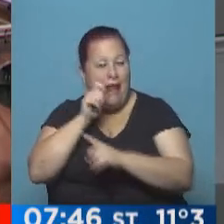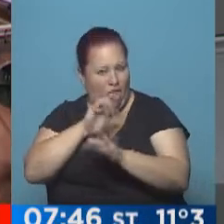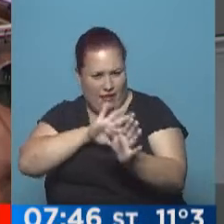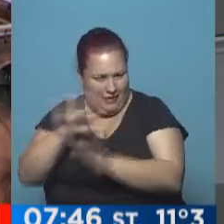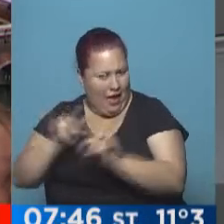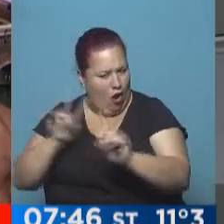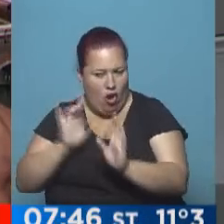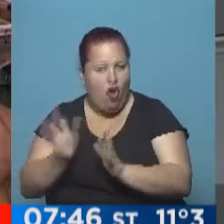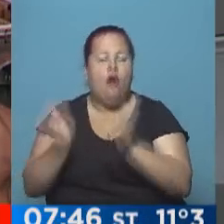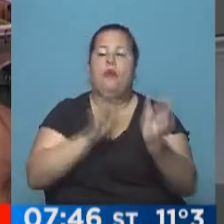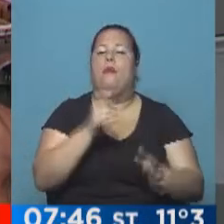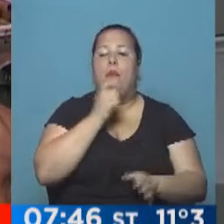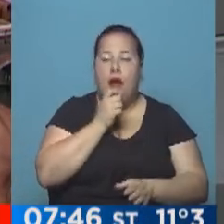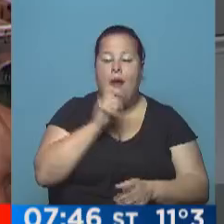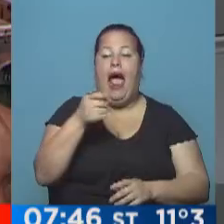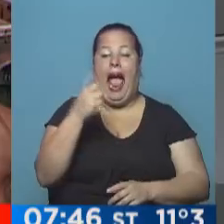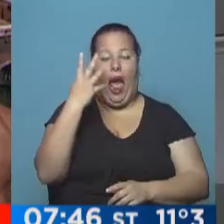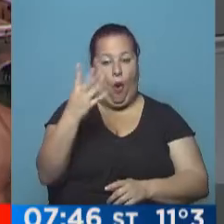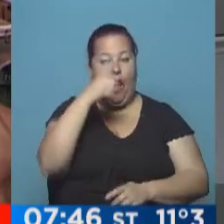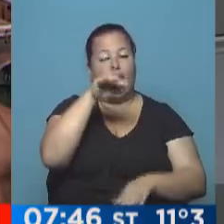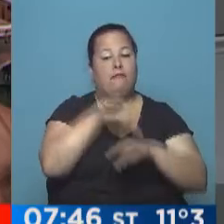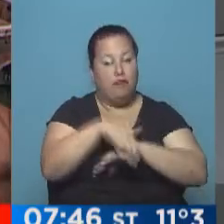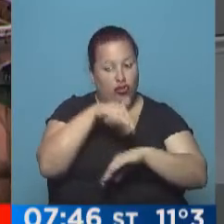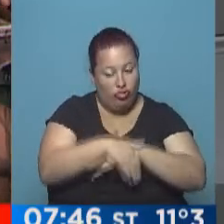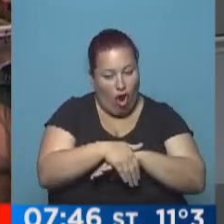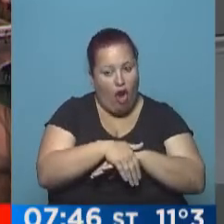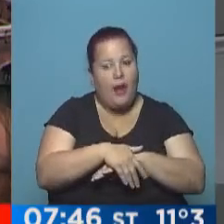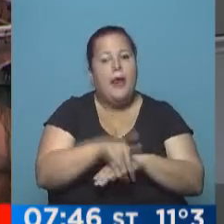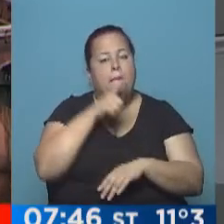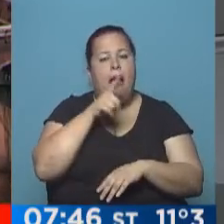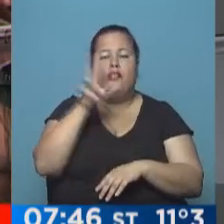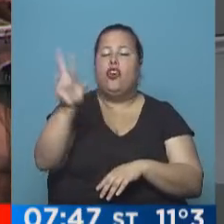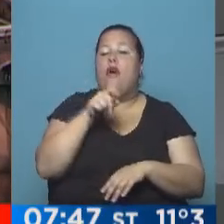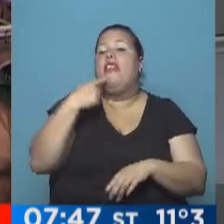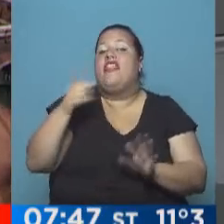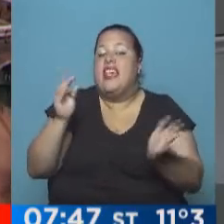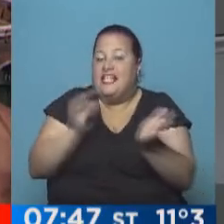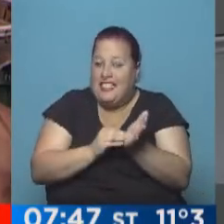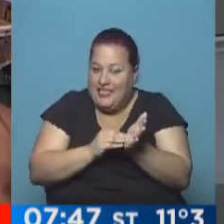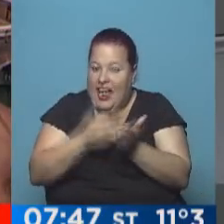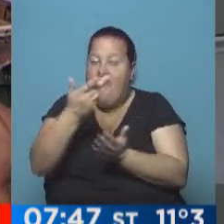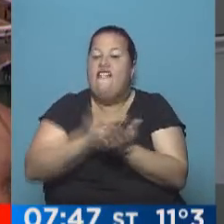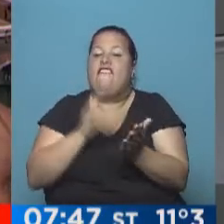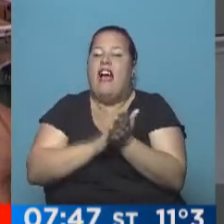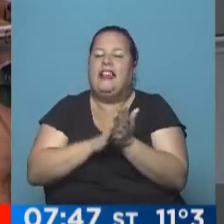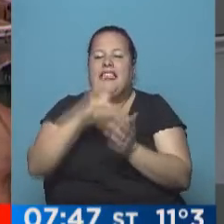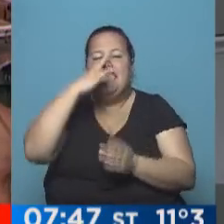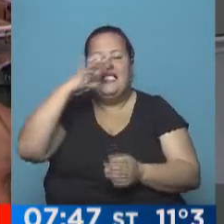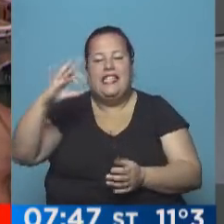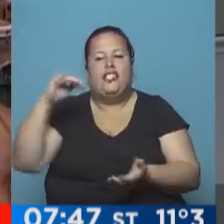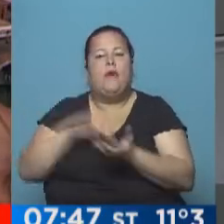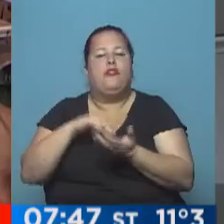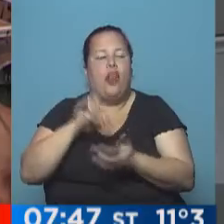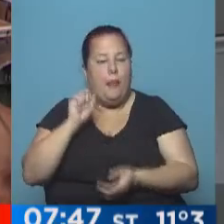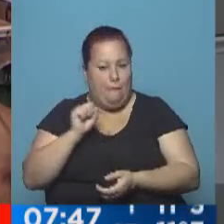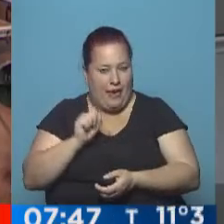ni Usina Producciones. Por ejemplo, el Canal 4 de Misiones habría cobrado, según lo que figura en factura, cerca de 700 millones